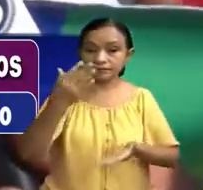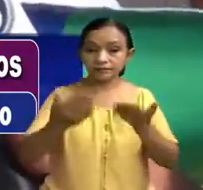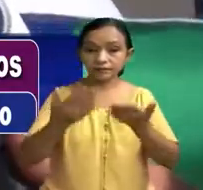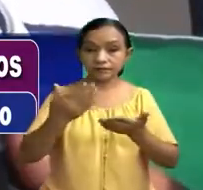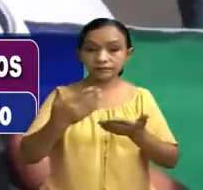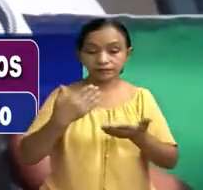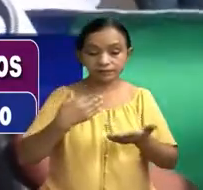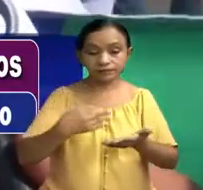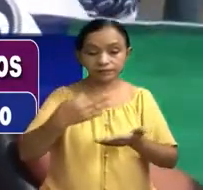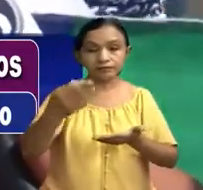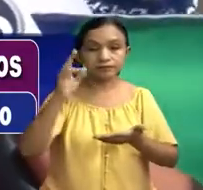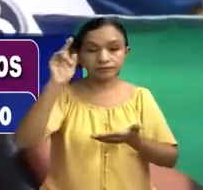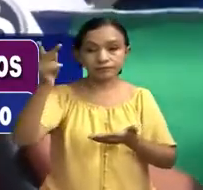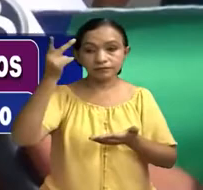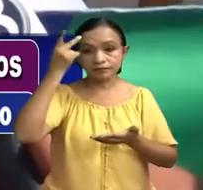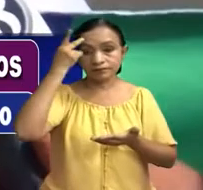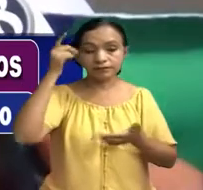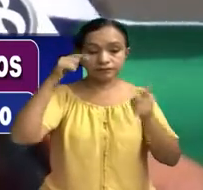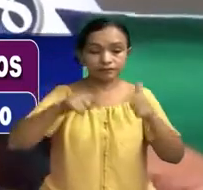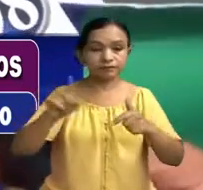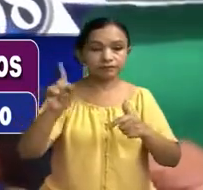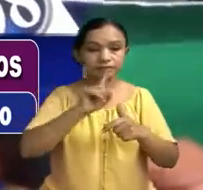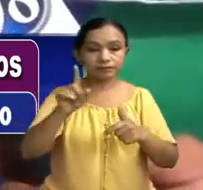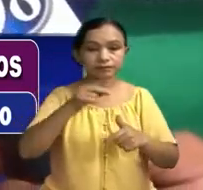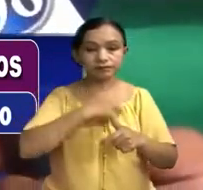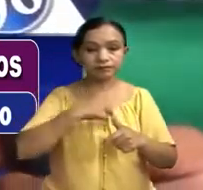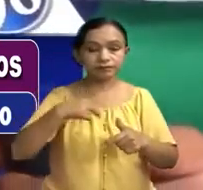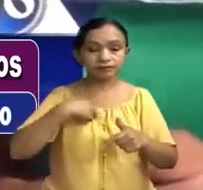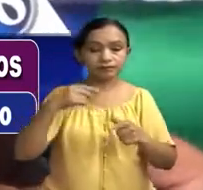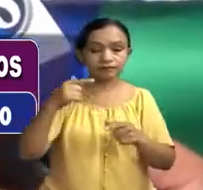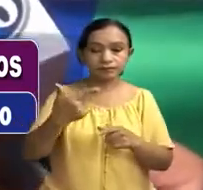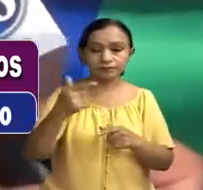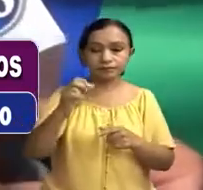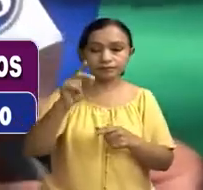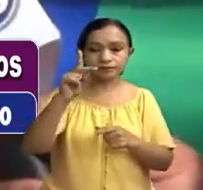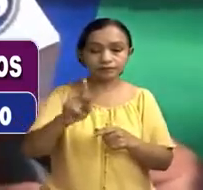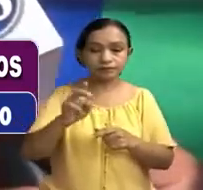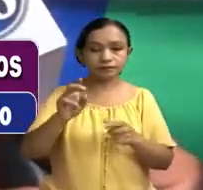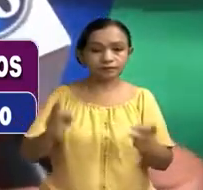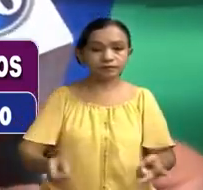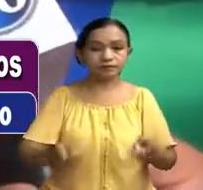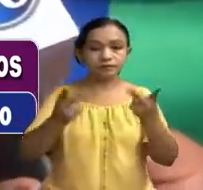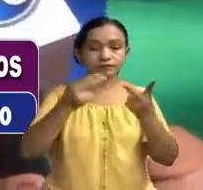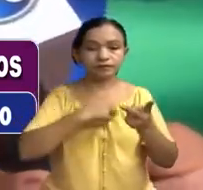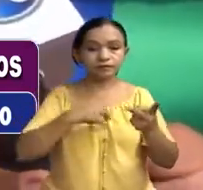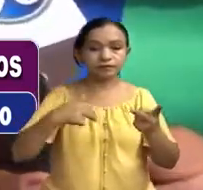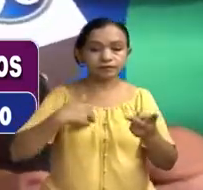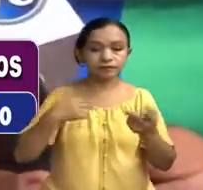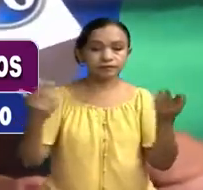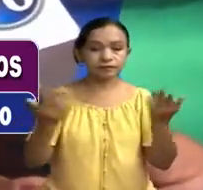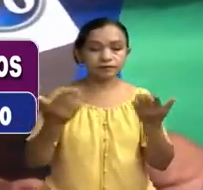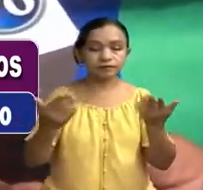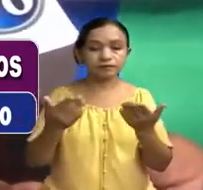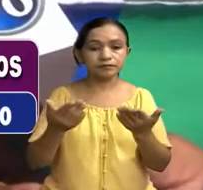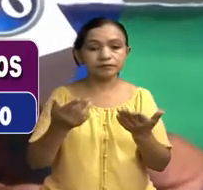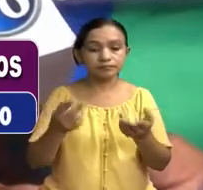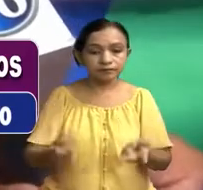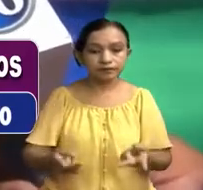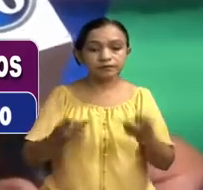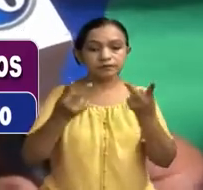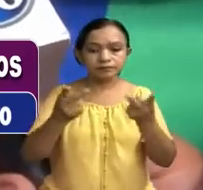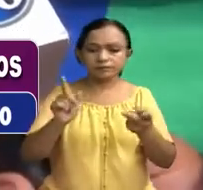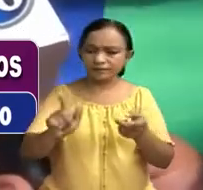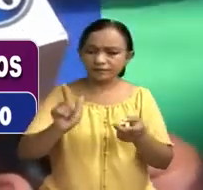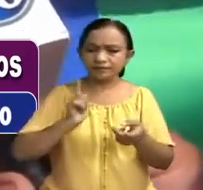mediano plazo político. Eso no es así nomás. Todo este golpe y para toda la vida voy a estar en esta situación, ¿no? Hay fuerzas vivas que están